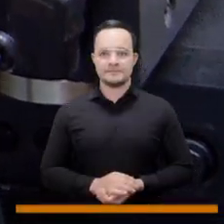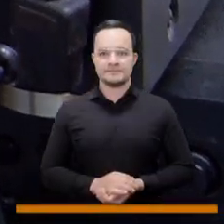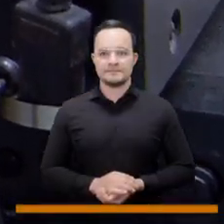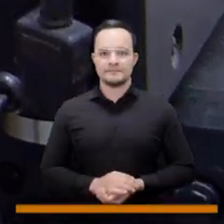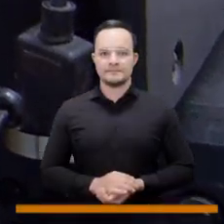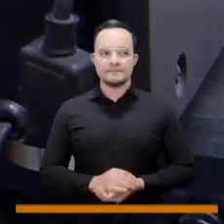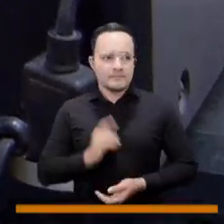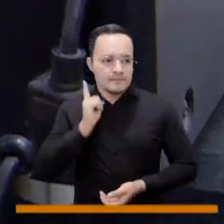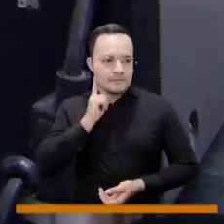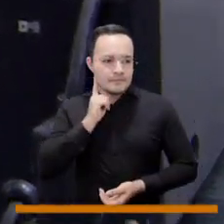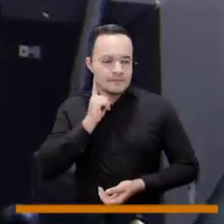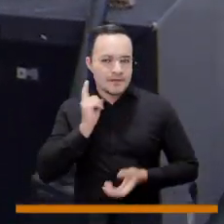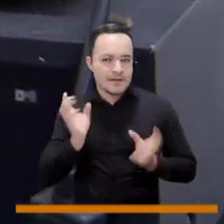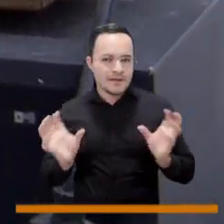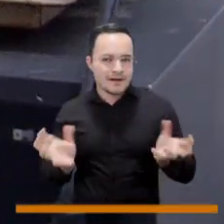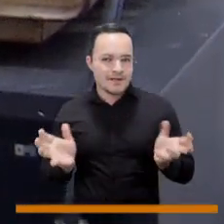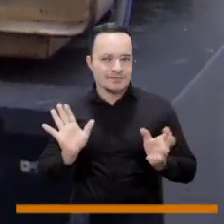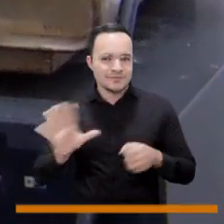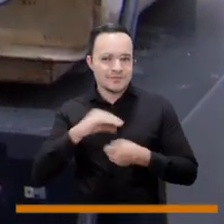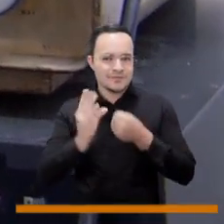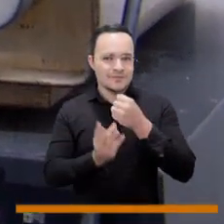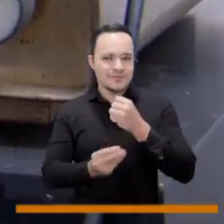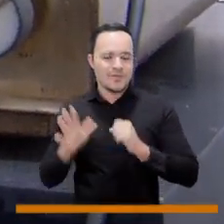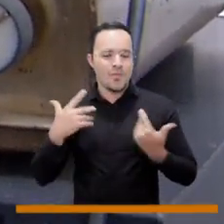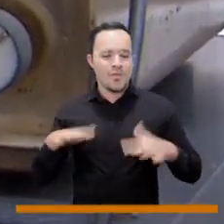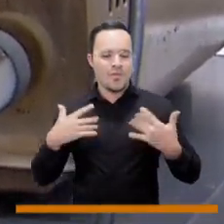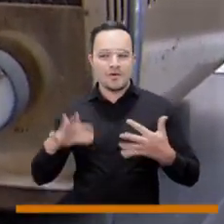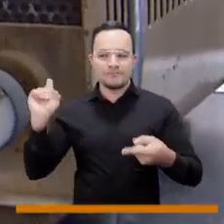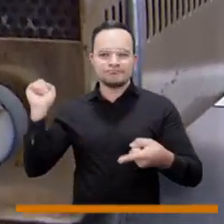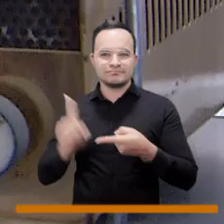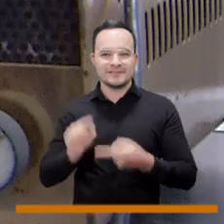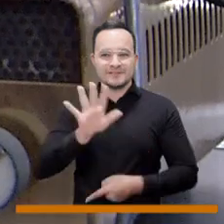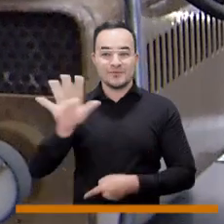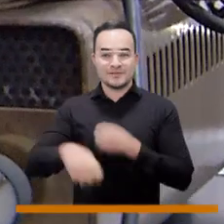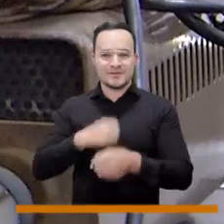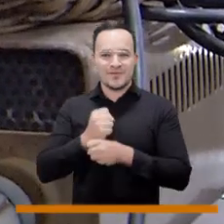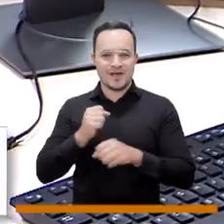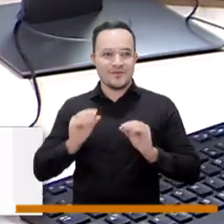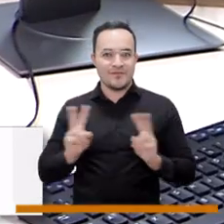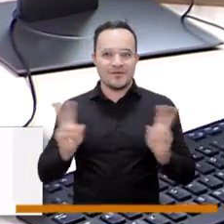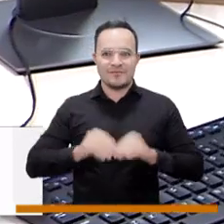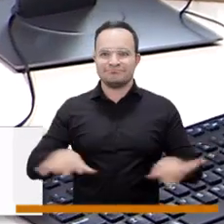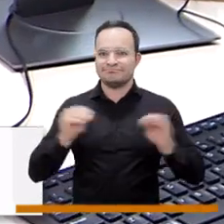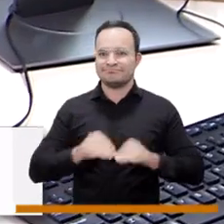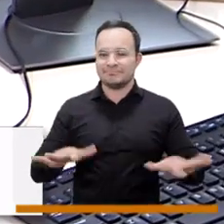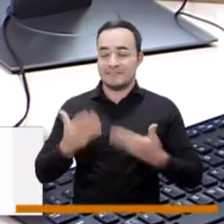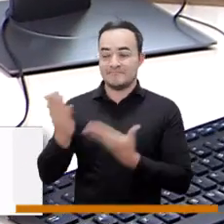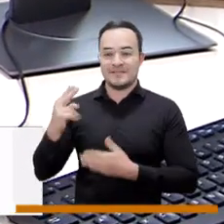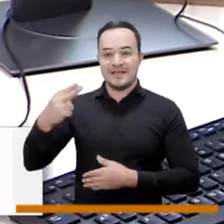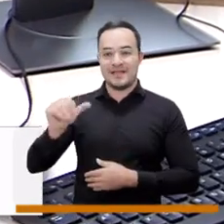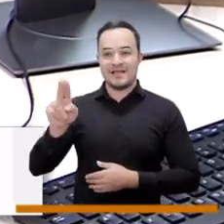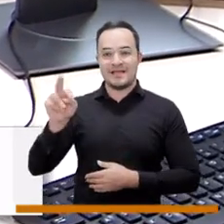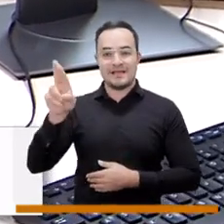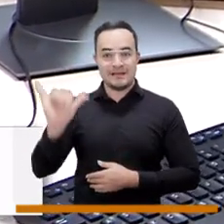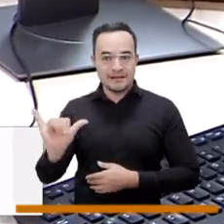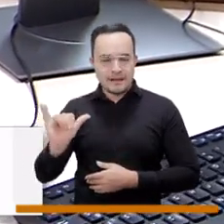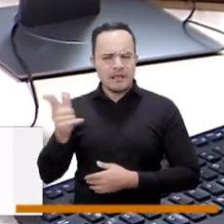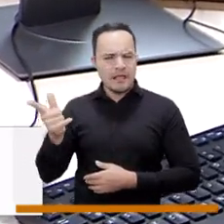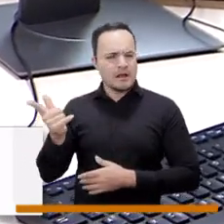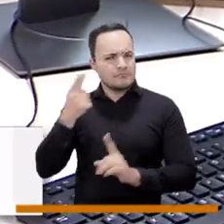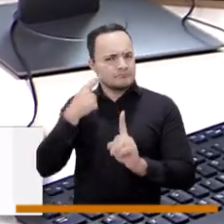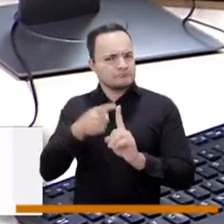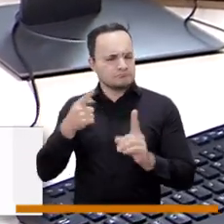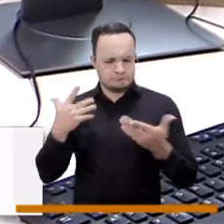Radio Bolivariana cumple 75 años de estar al aire y su director Henry Estrada nos va a contar más cuál ha sido el propósito de